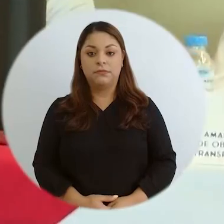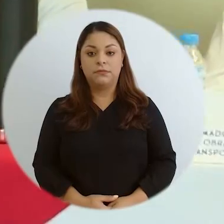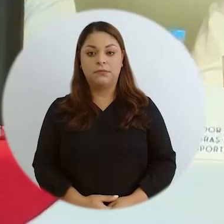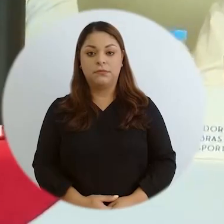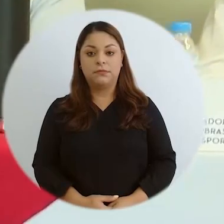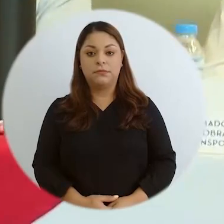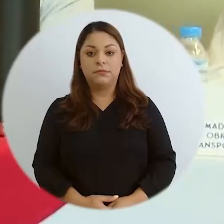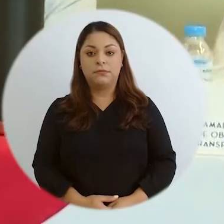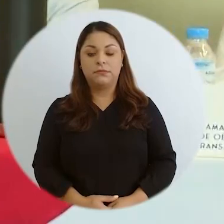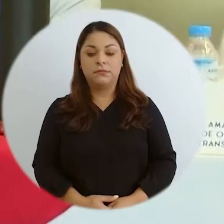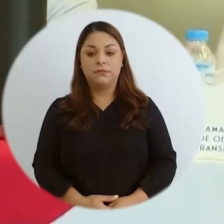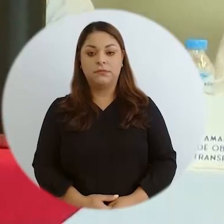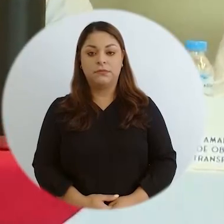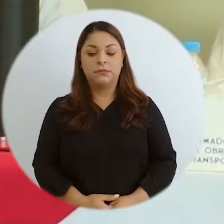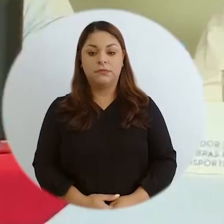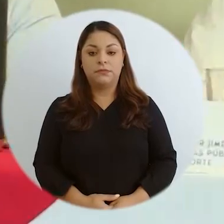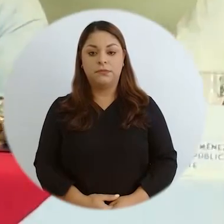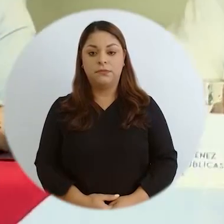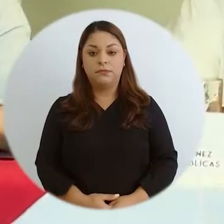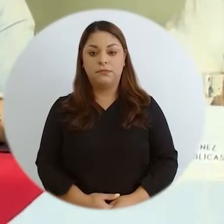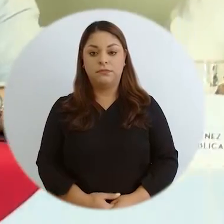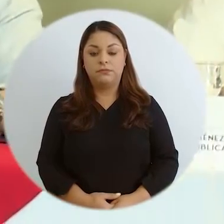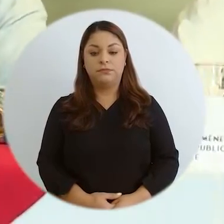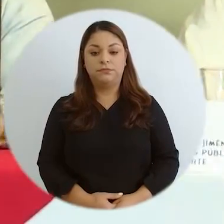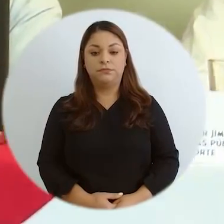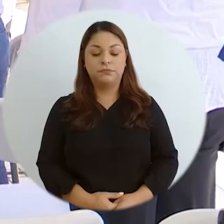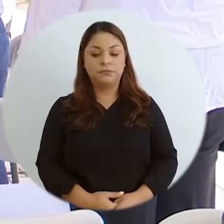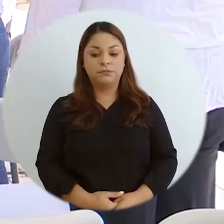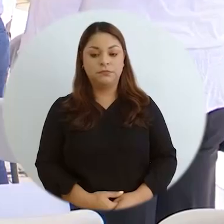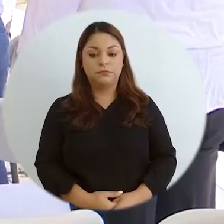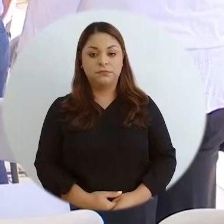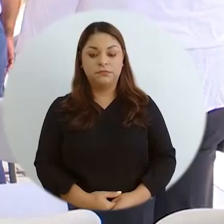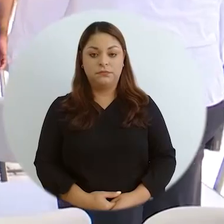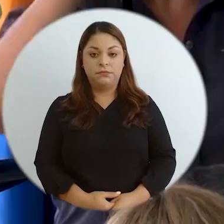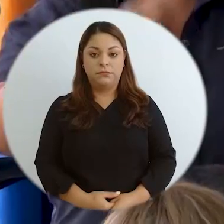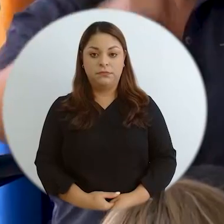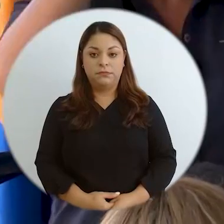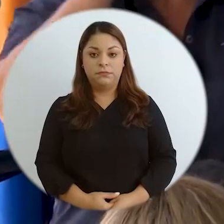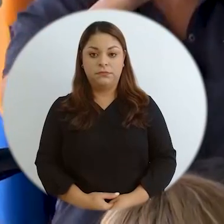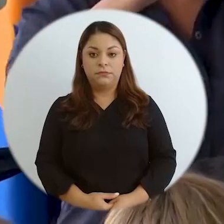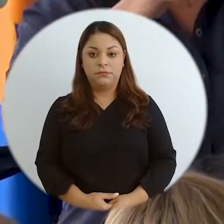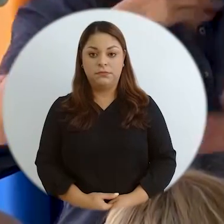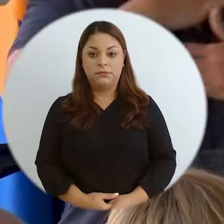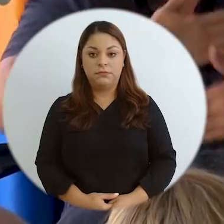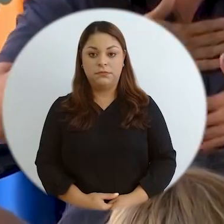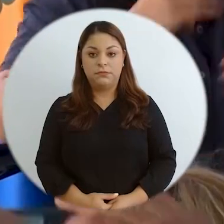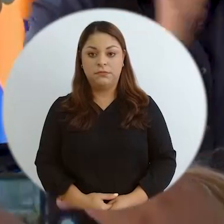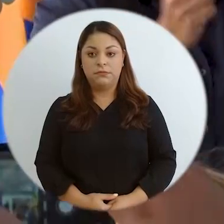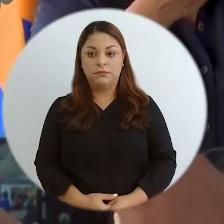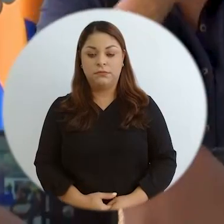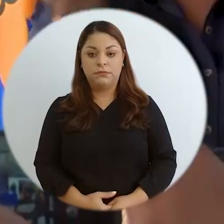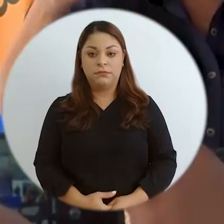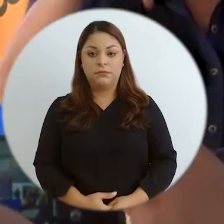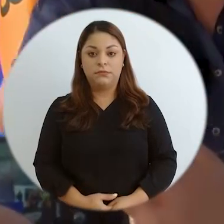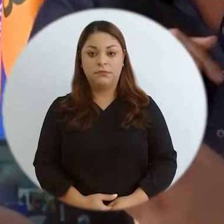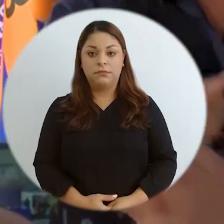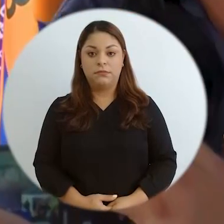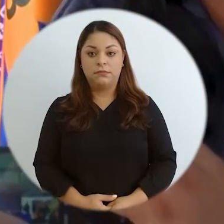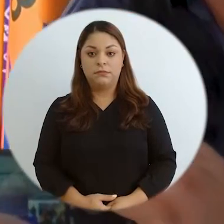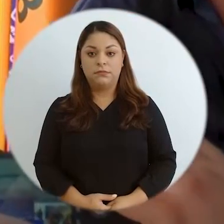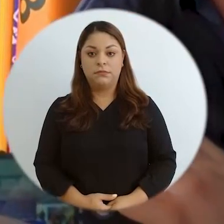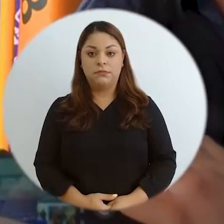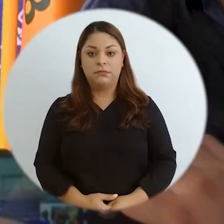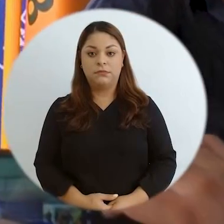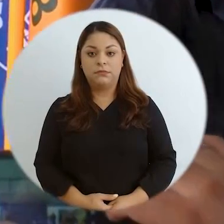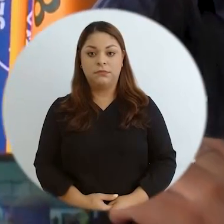Contralora de la República, doña Marta Costa. Prácticamente fue la que recibió mayor cantidad de comentarios y de violencia